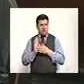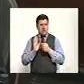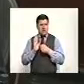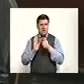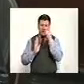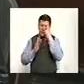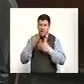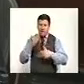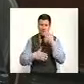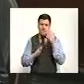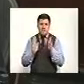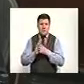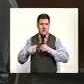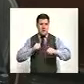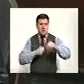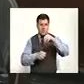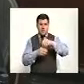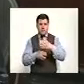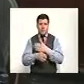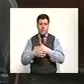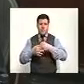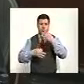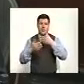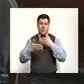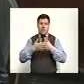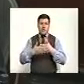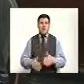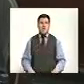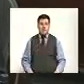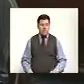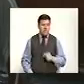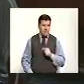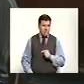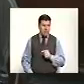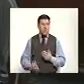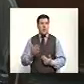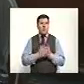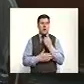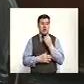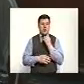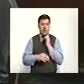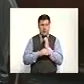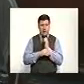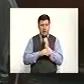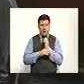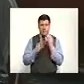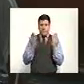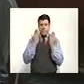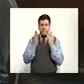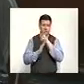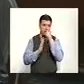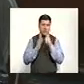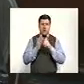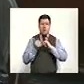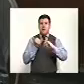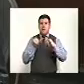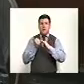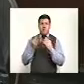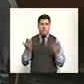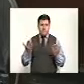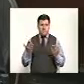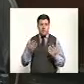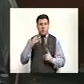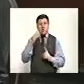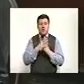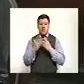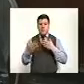para emprender actuaciones ante cualquier jurisdicción. Esta es una nueva entidad paralela, totalmente independiente, que se